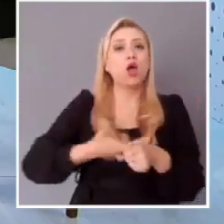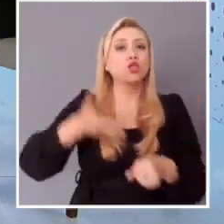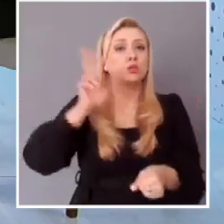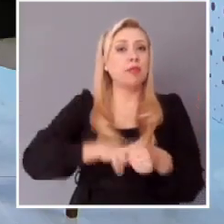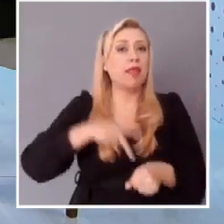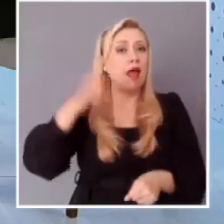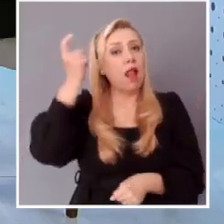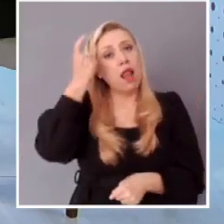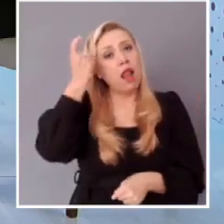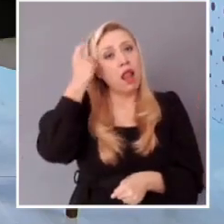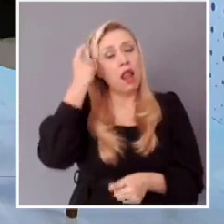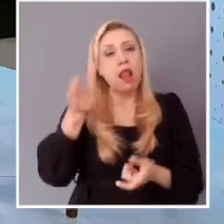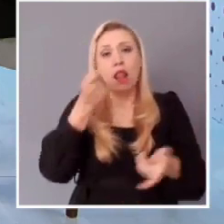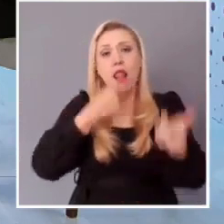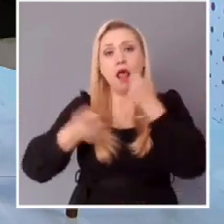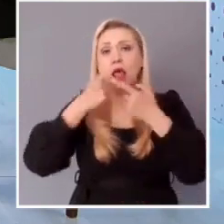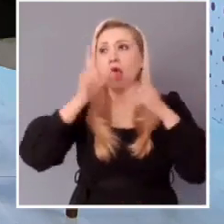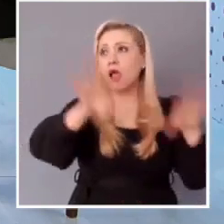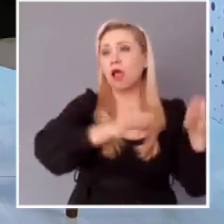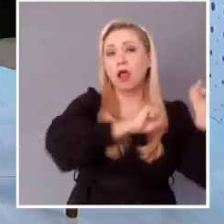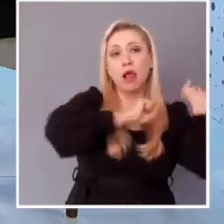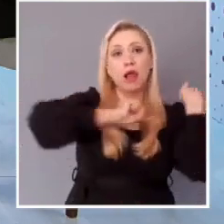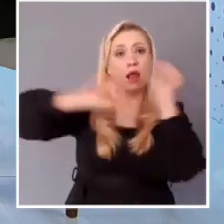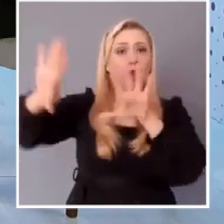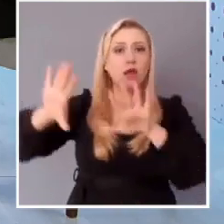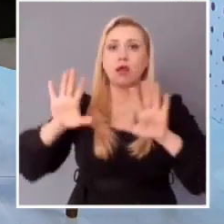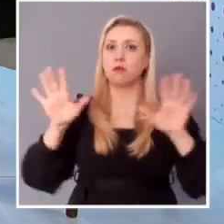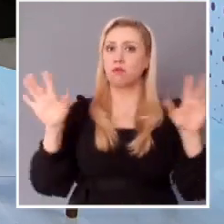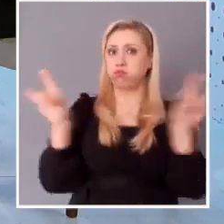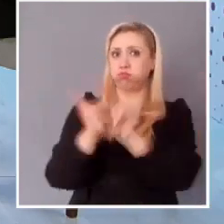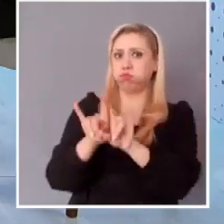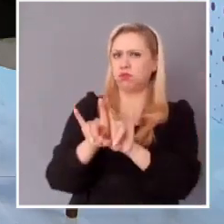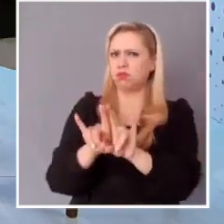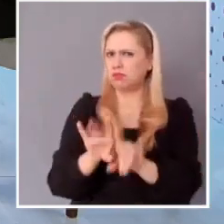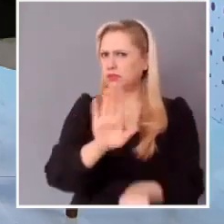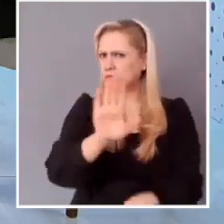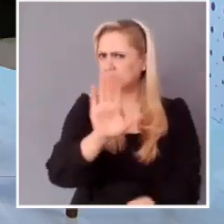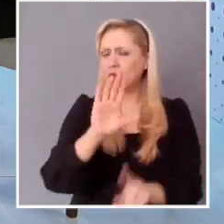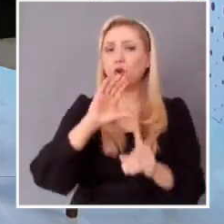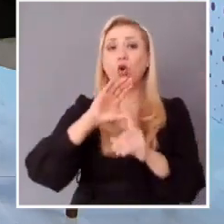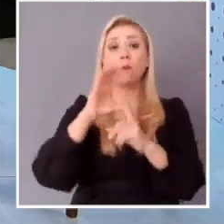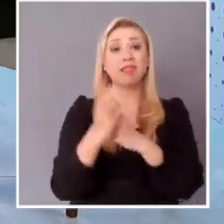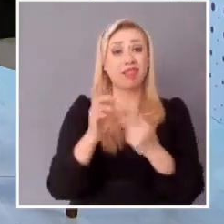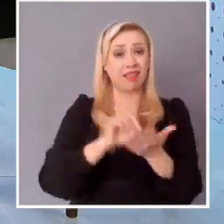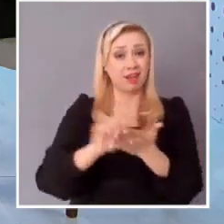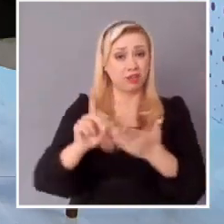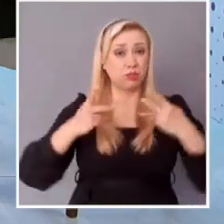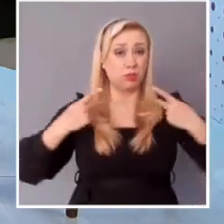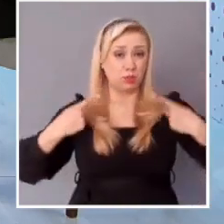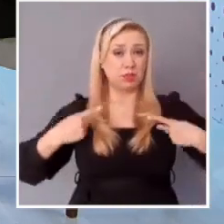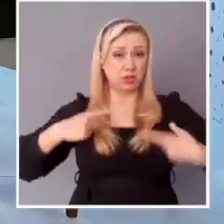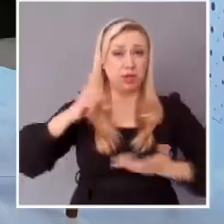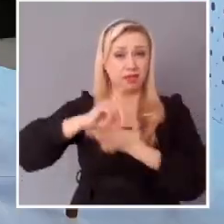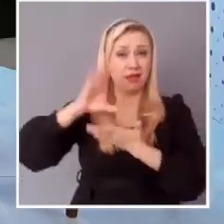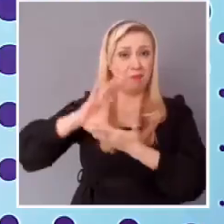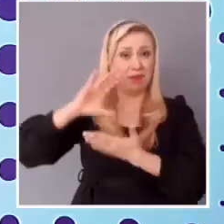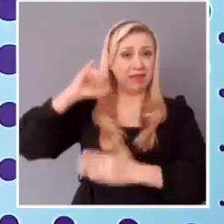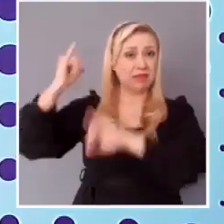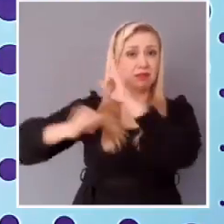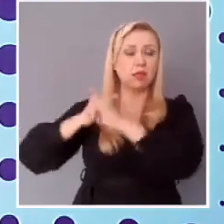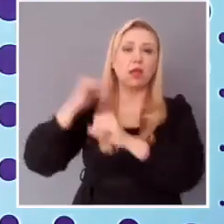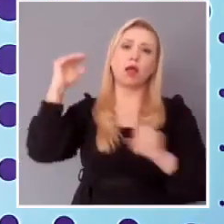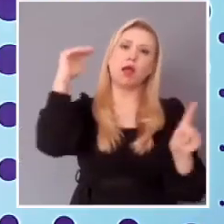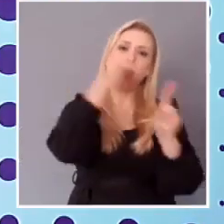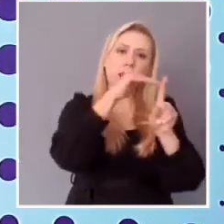psiquiátricos. Y bueno, a esto le agregaría que el Comité sobre los Derechos de las Personas con Discapacidad ya ha recomendado a México